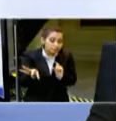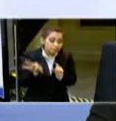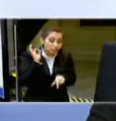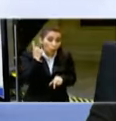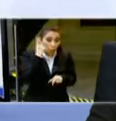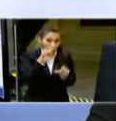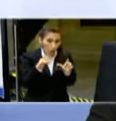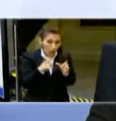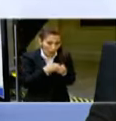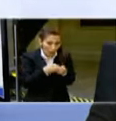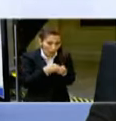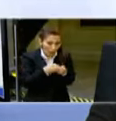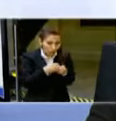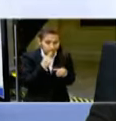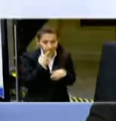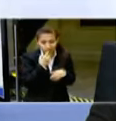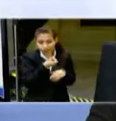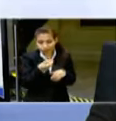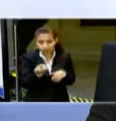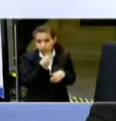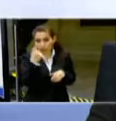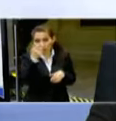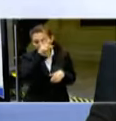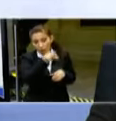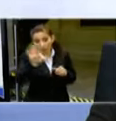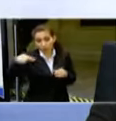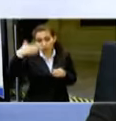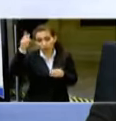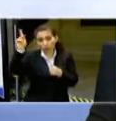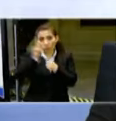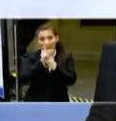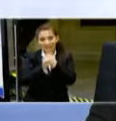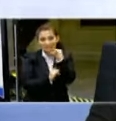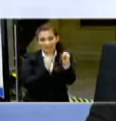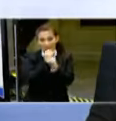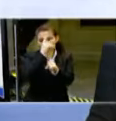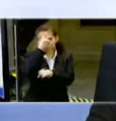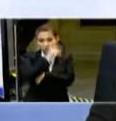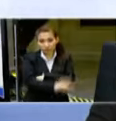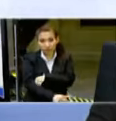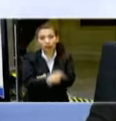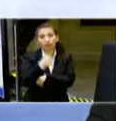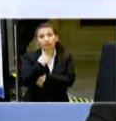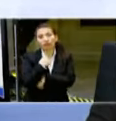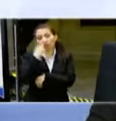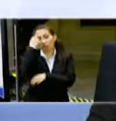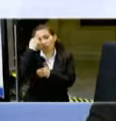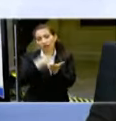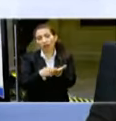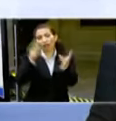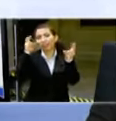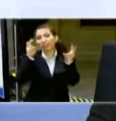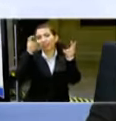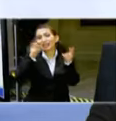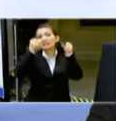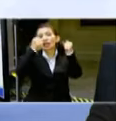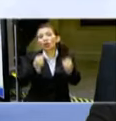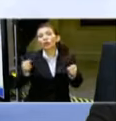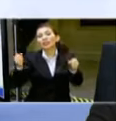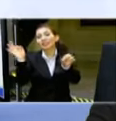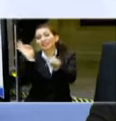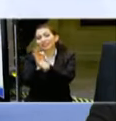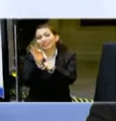por priorizar algo en el comportamiento exterior internacional de México, yo priorizaría el tema de la